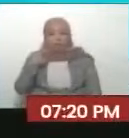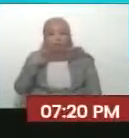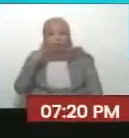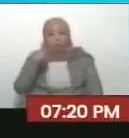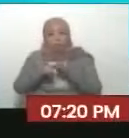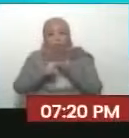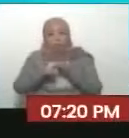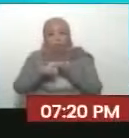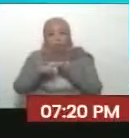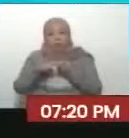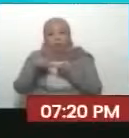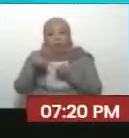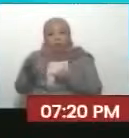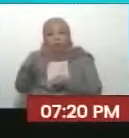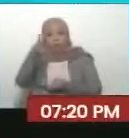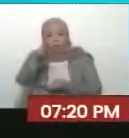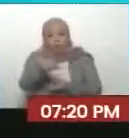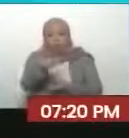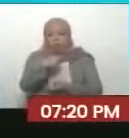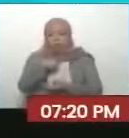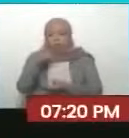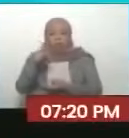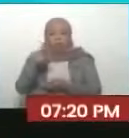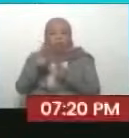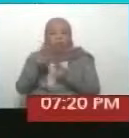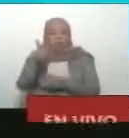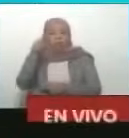¿Ustedes están de acuerdo que yo me agarré 2 días para ir a Canaima algún día?